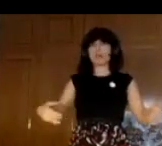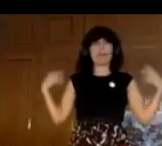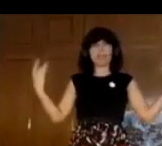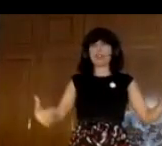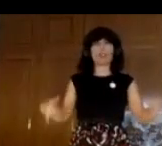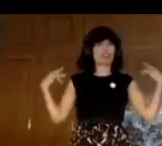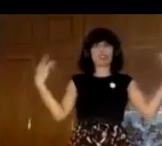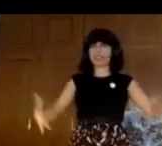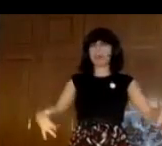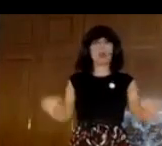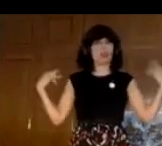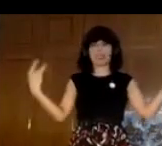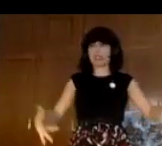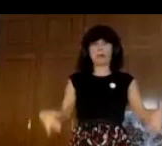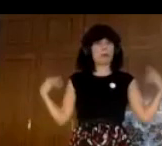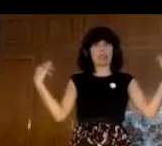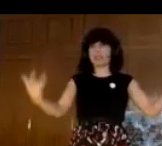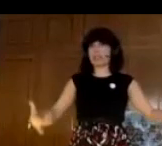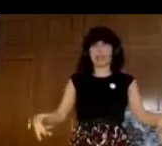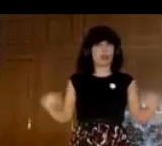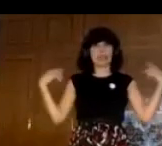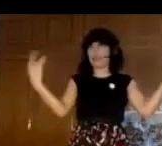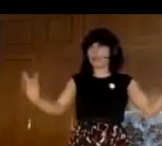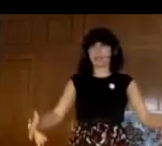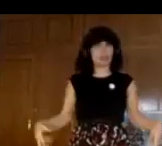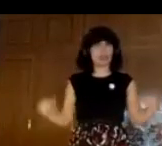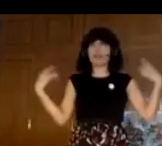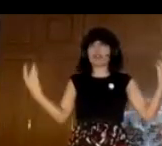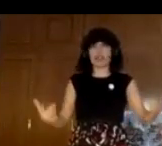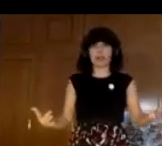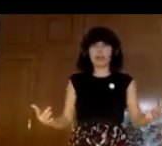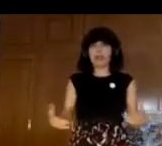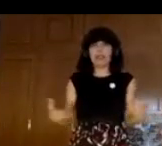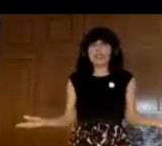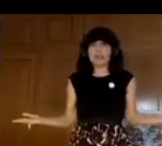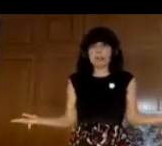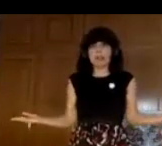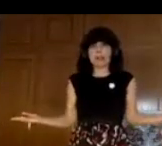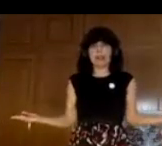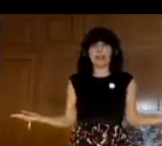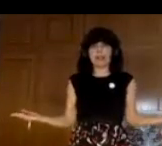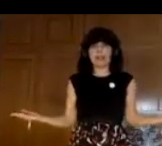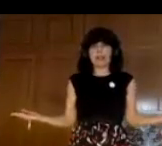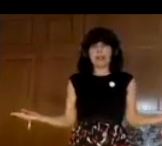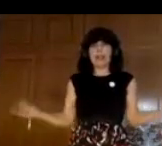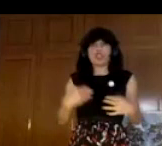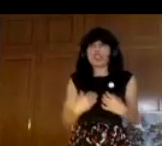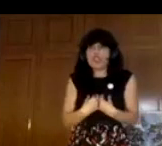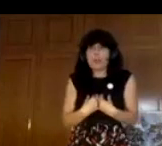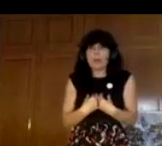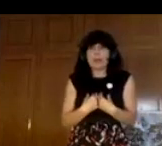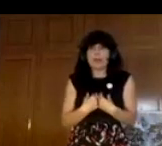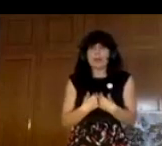Estamos pidiendo datos de muertos, datos de vivos, datos de contagiados, datos de no contagiados, y no sirve para nada. A